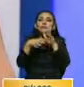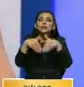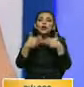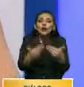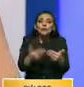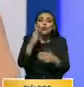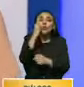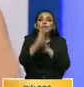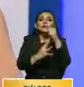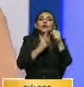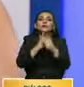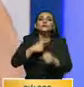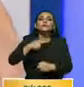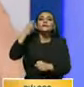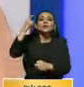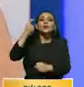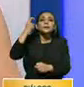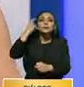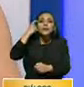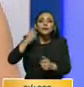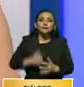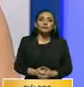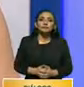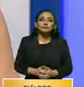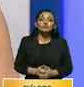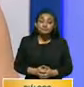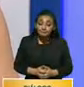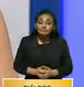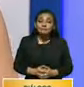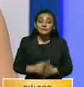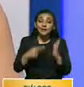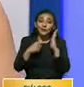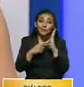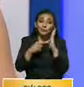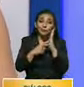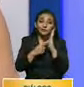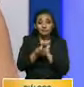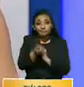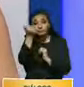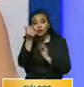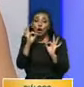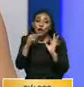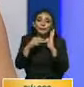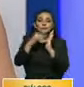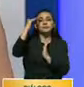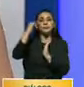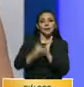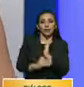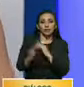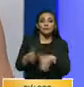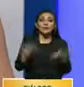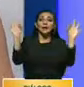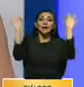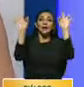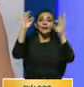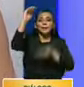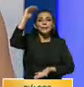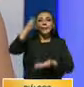los 4 años de gobierno. Y será para bajar y eliminar impuestos. También bajaré el costo energético y